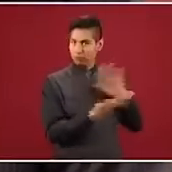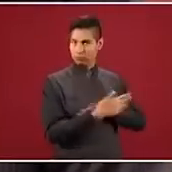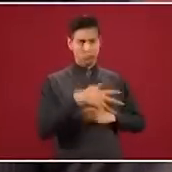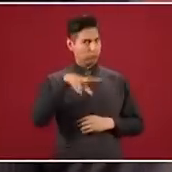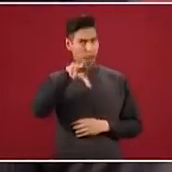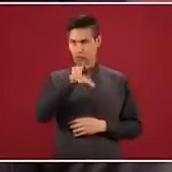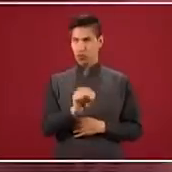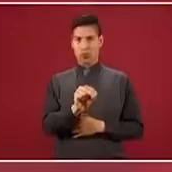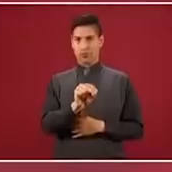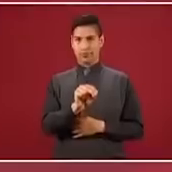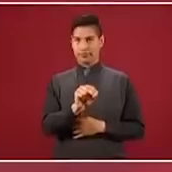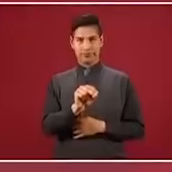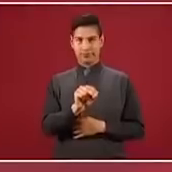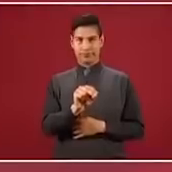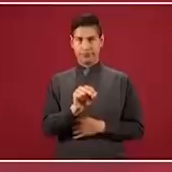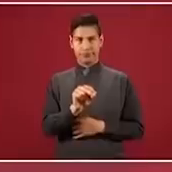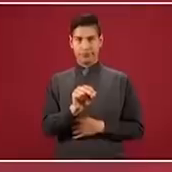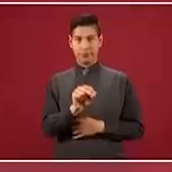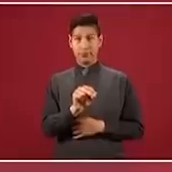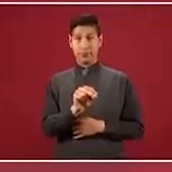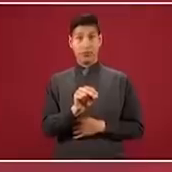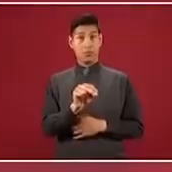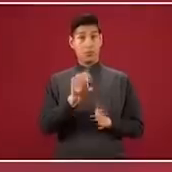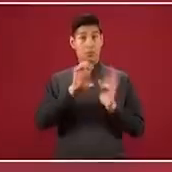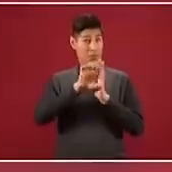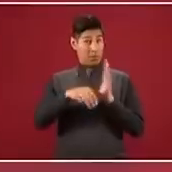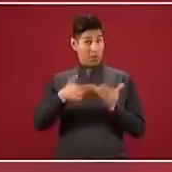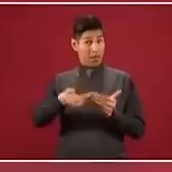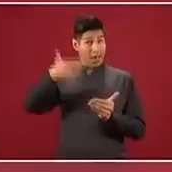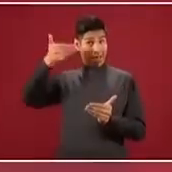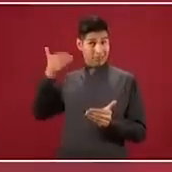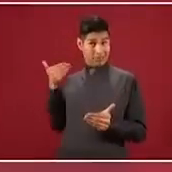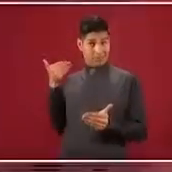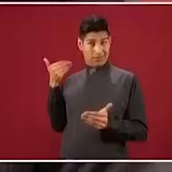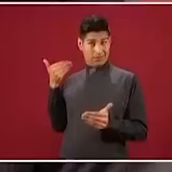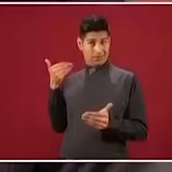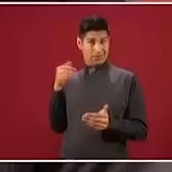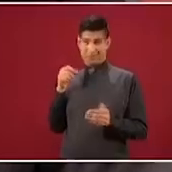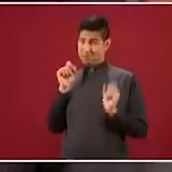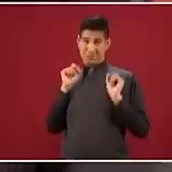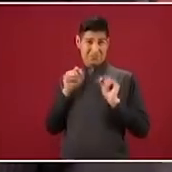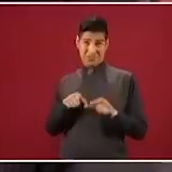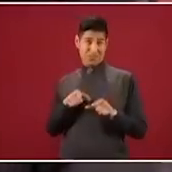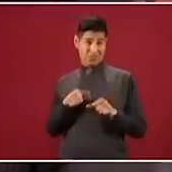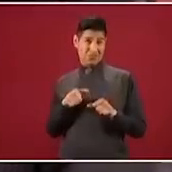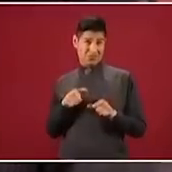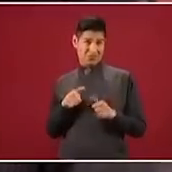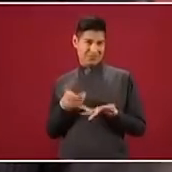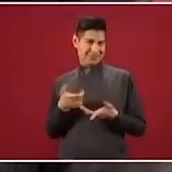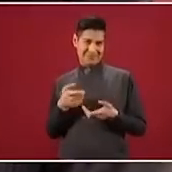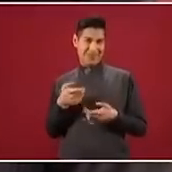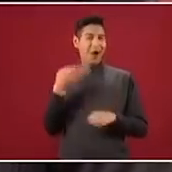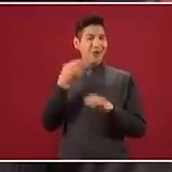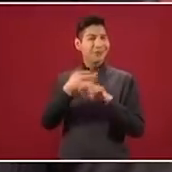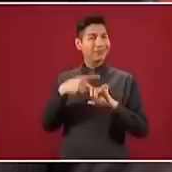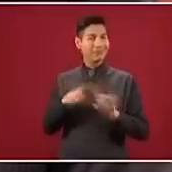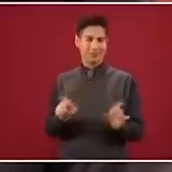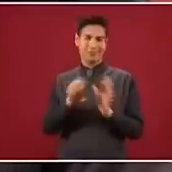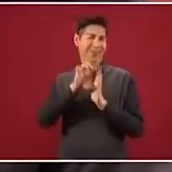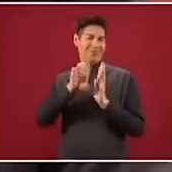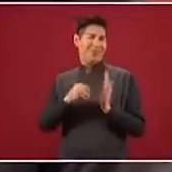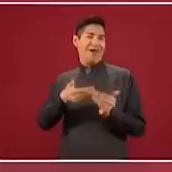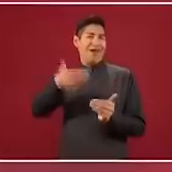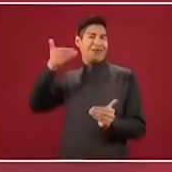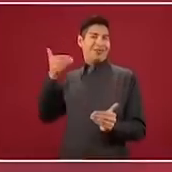No hay acuerdo, no hay pacto. No es como lo hacían antes. O sea, no es el caso de